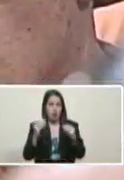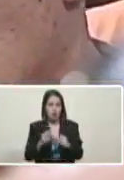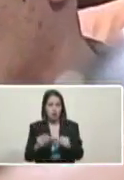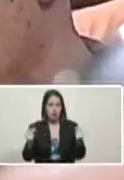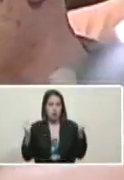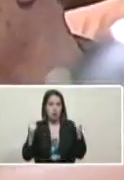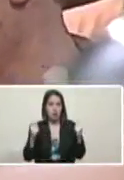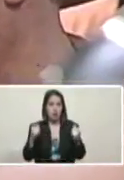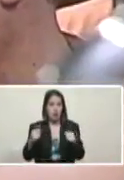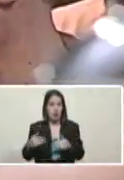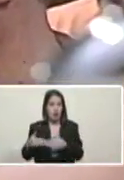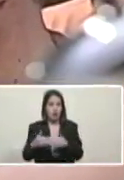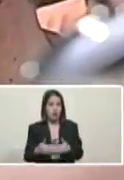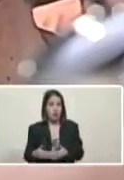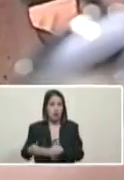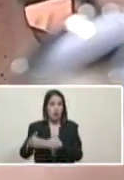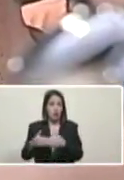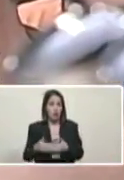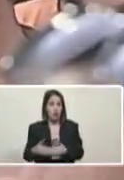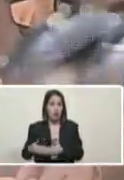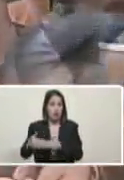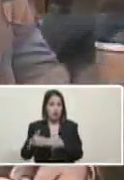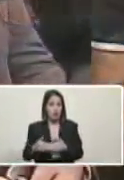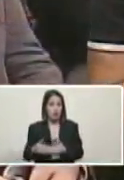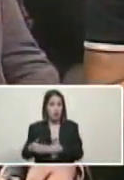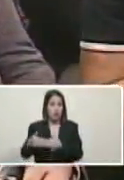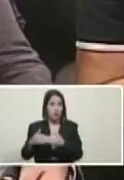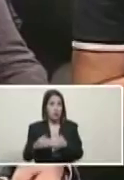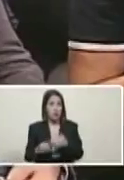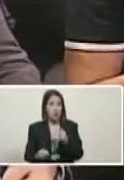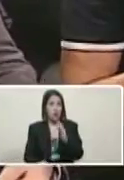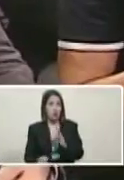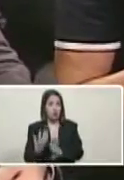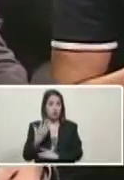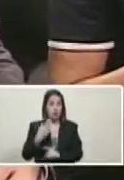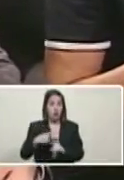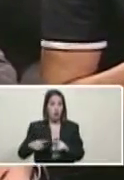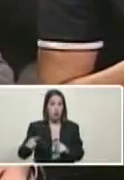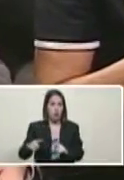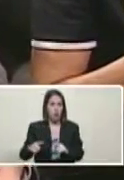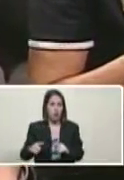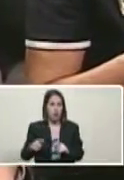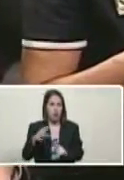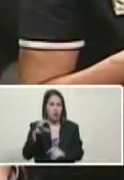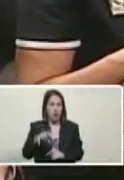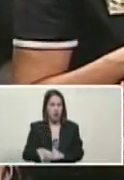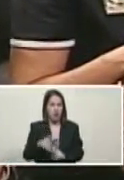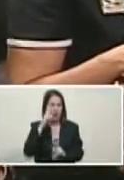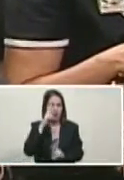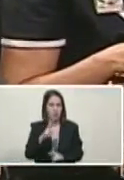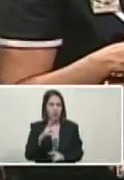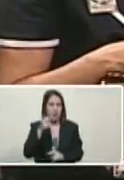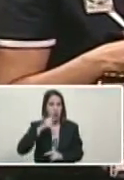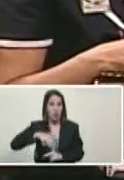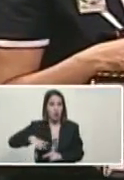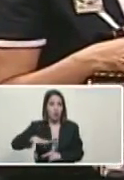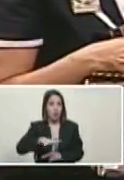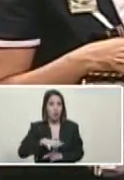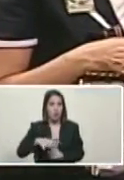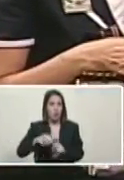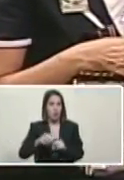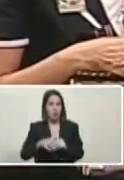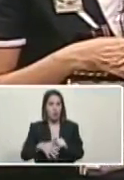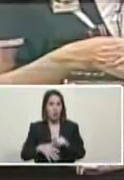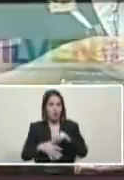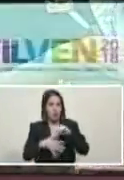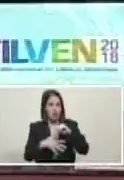imperio estadounidense y nace una nación estadounidense diversa que respete a los pueblos del sur, que abandone la